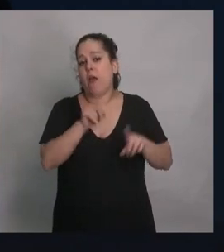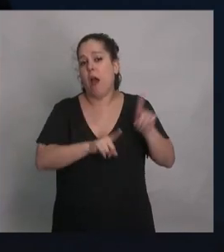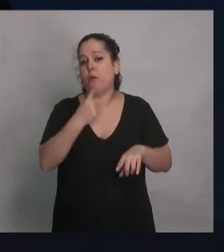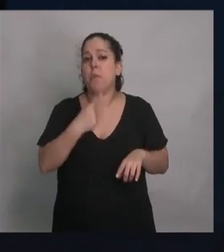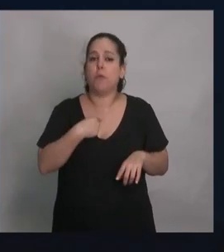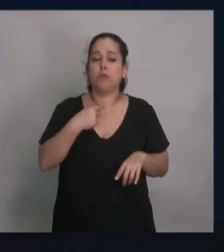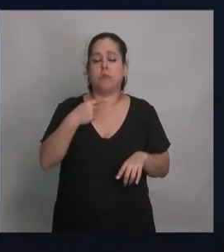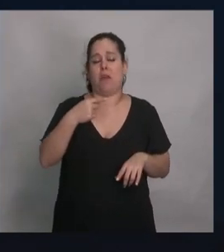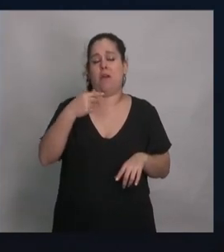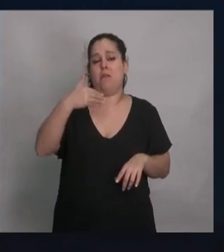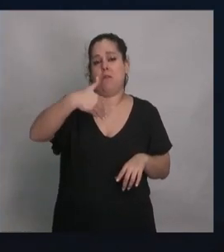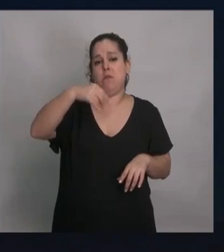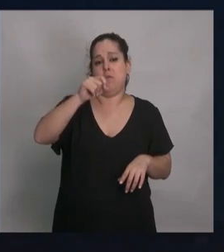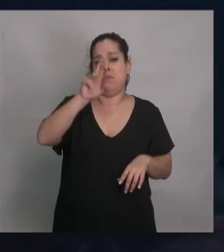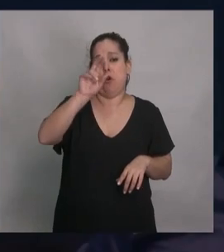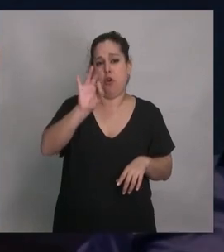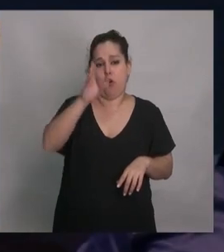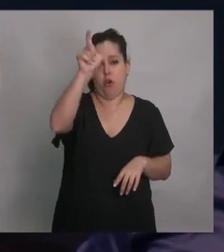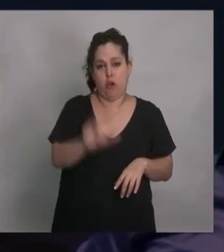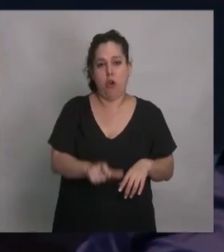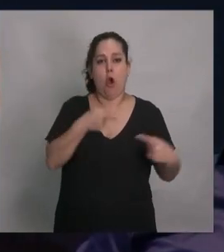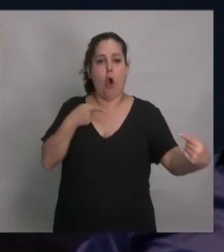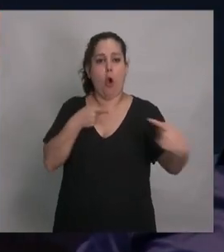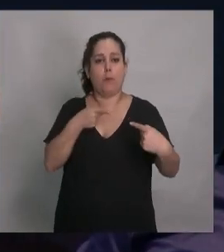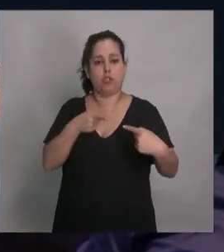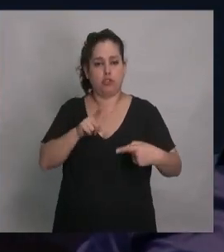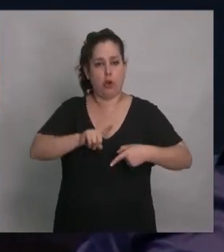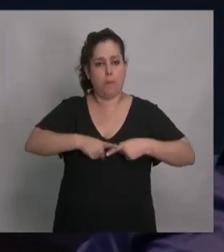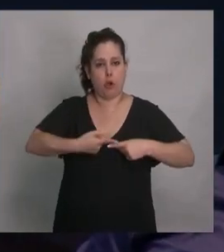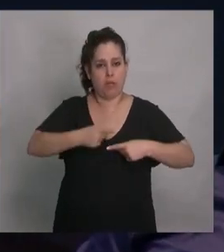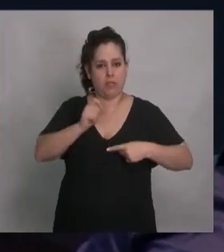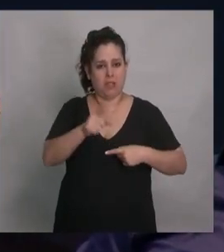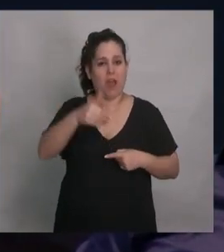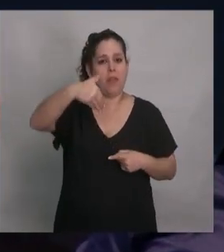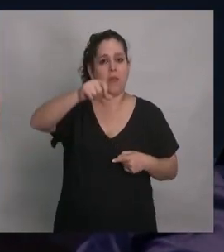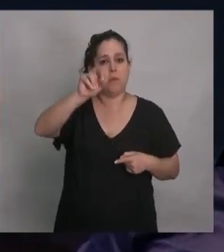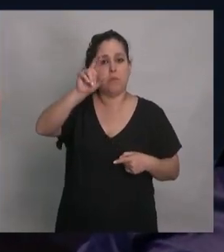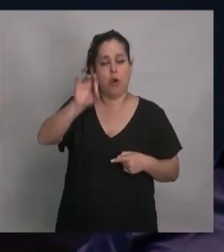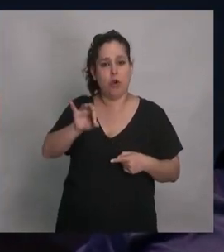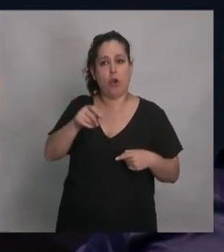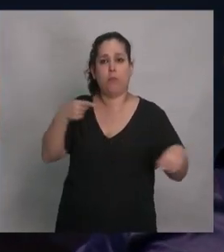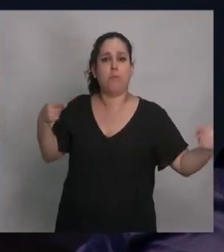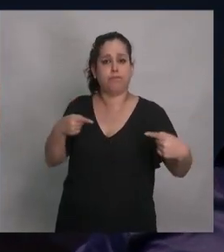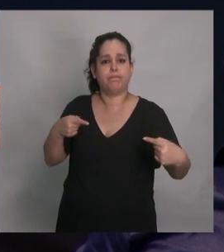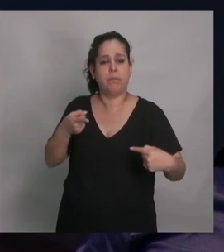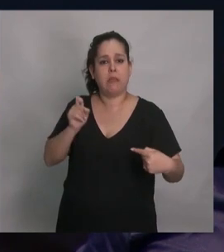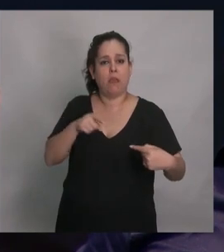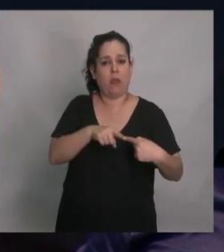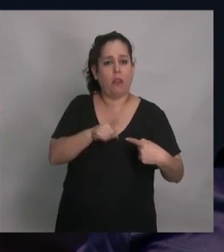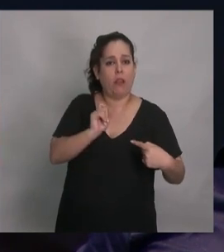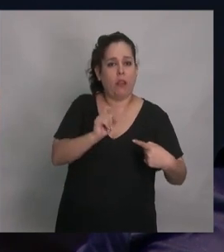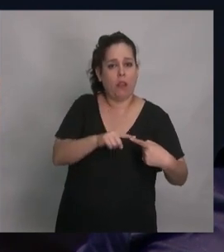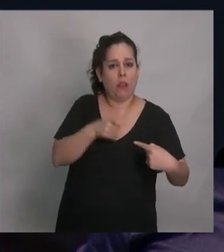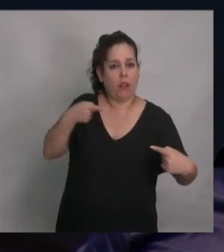oponente político de Lula, ¿quién será el juez de Lula? Y la respuesta es